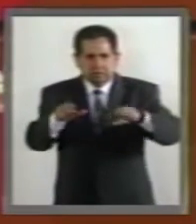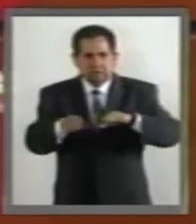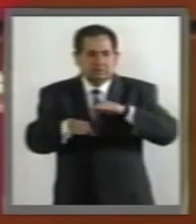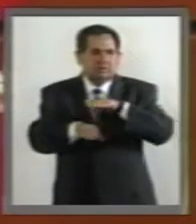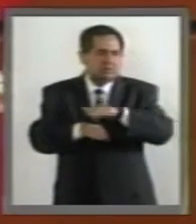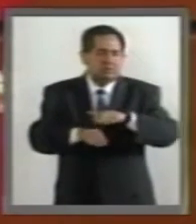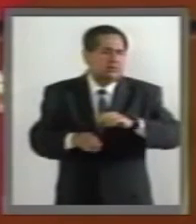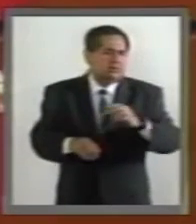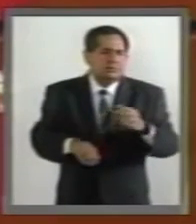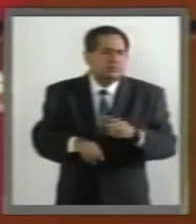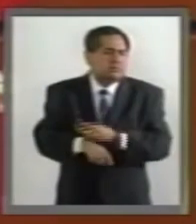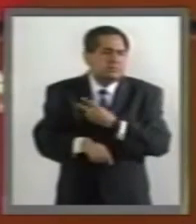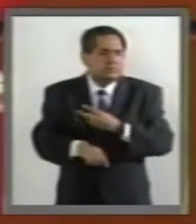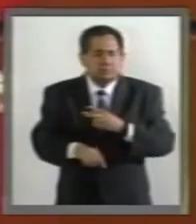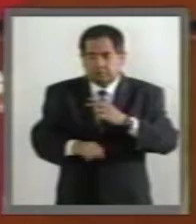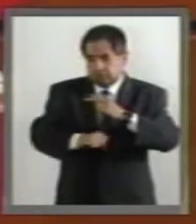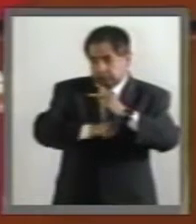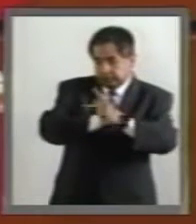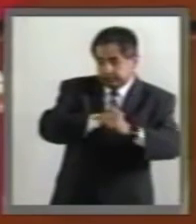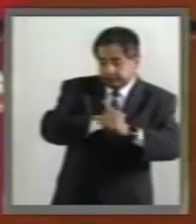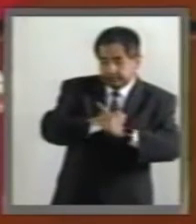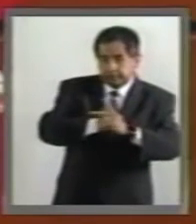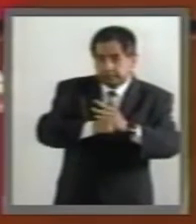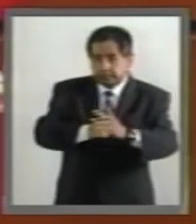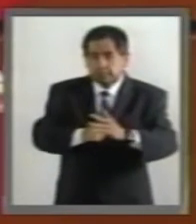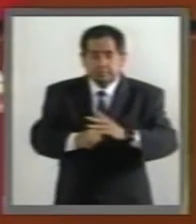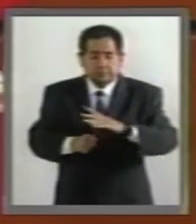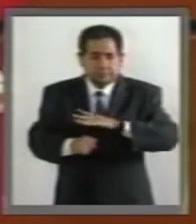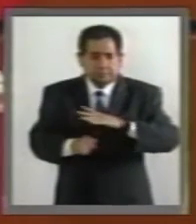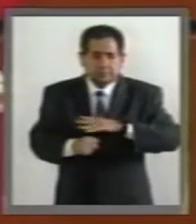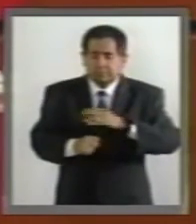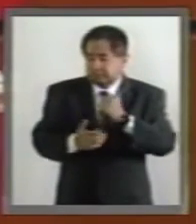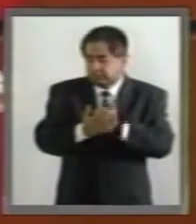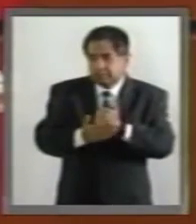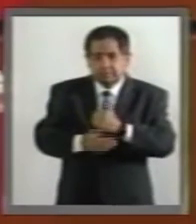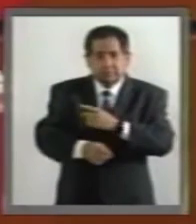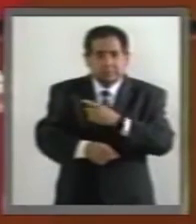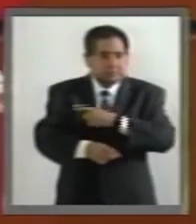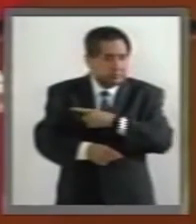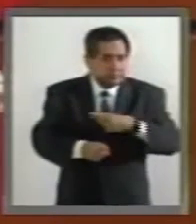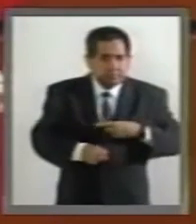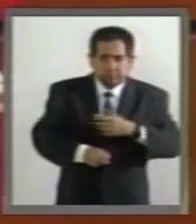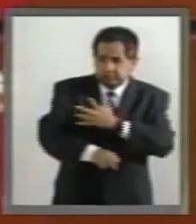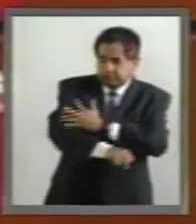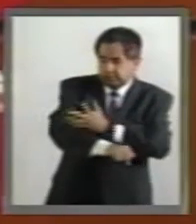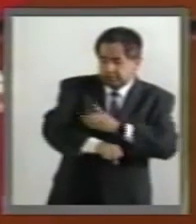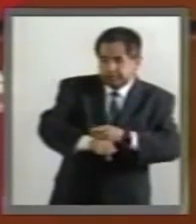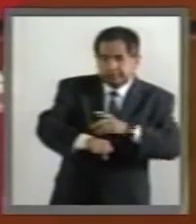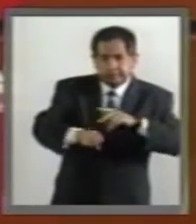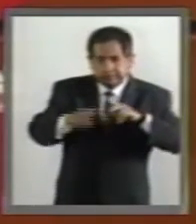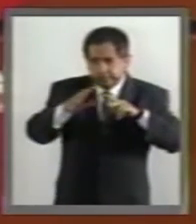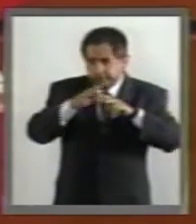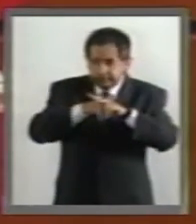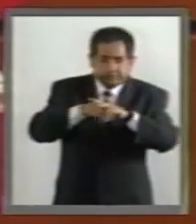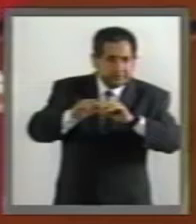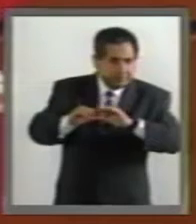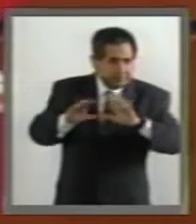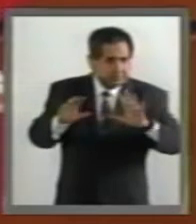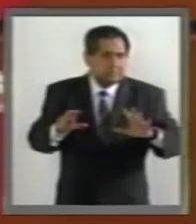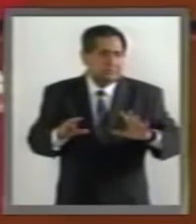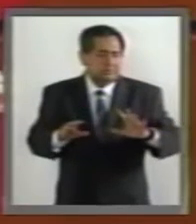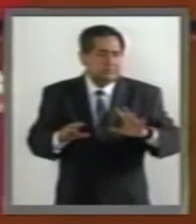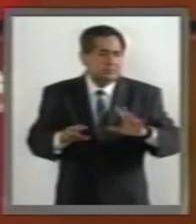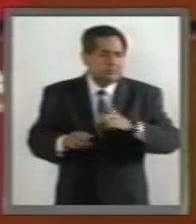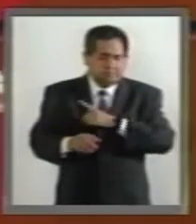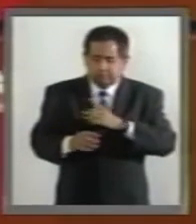la situación que está viviendo el país, en donde hay una exigencia de transparencia, de rendición de cuentas, de que se